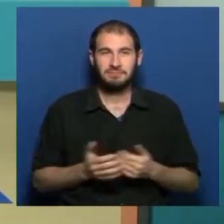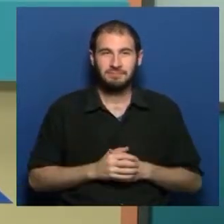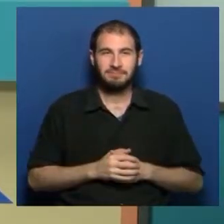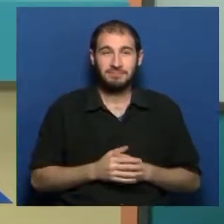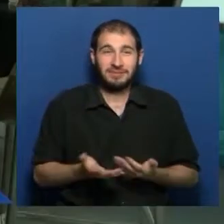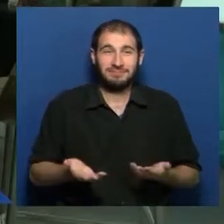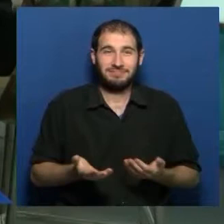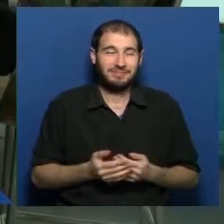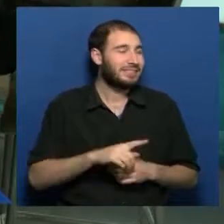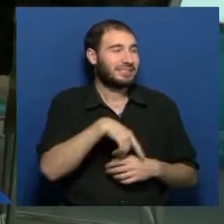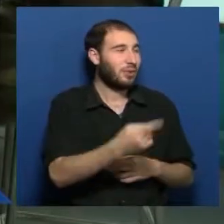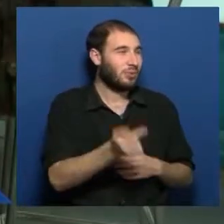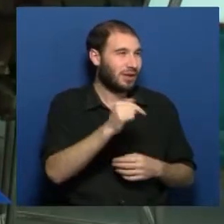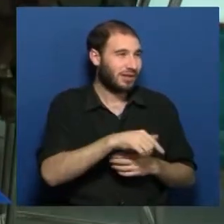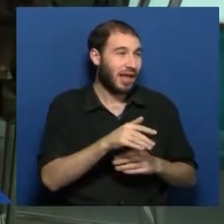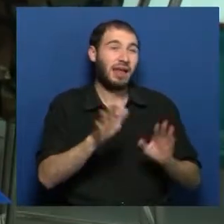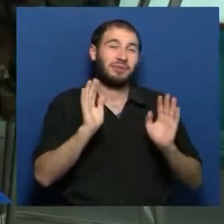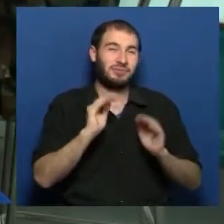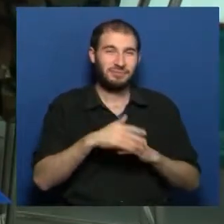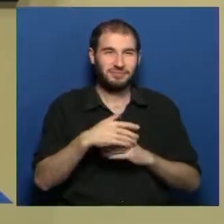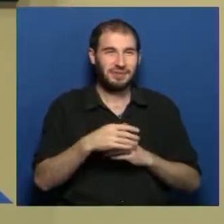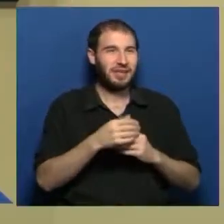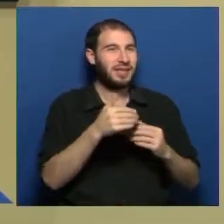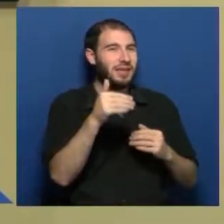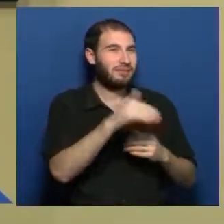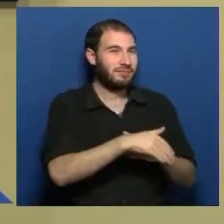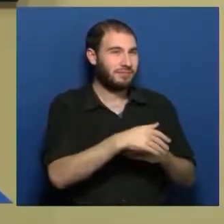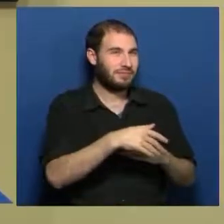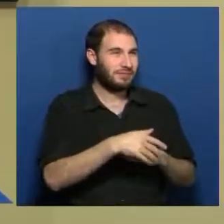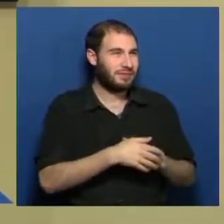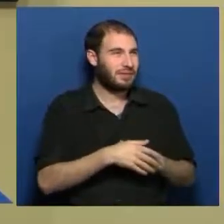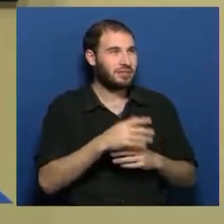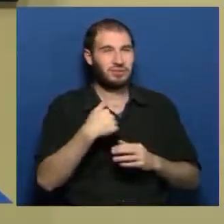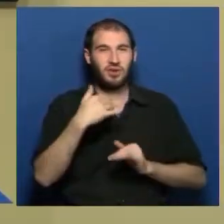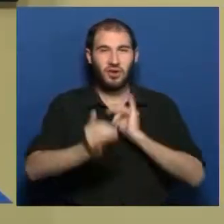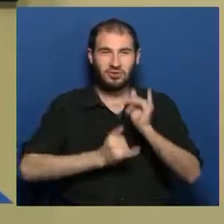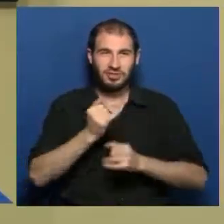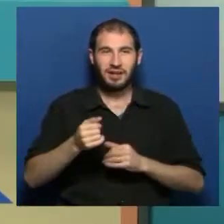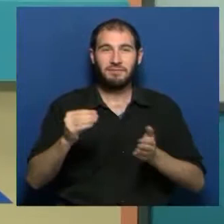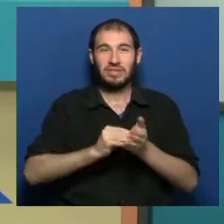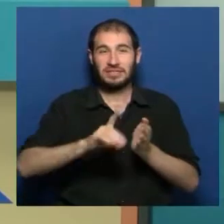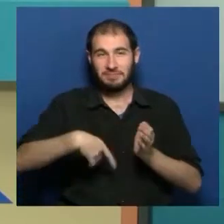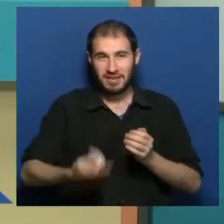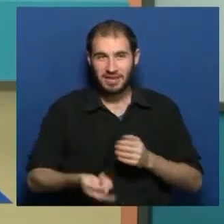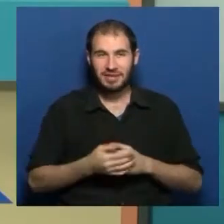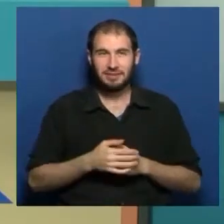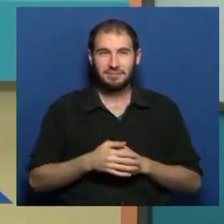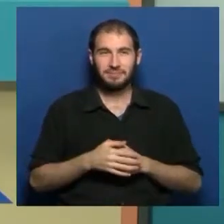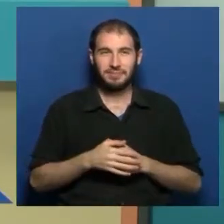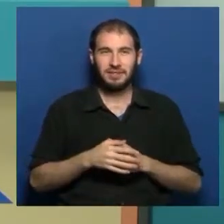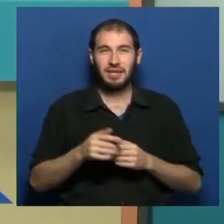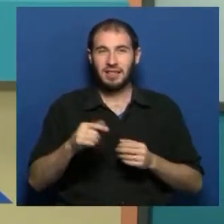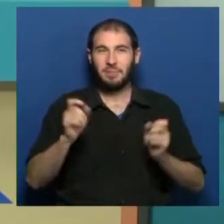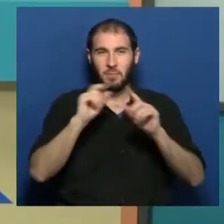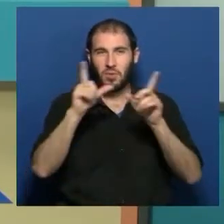sé. Seguramente sí, en un puede ser. Futuro. En un futuro. Bueno, chicos, bueno, gracias por venir. Algo te quiero contar, que la fecha de mañana va a estar